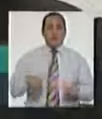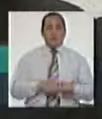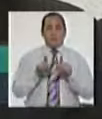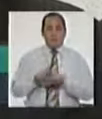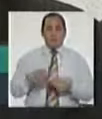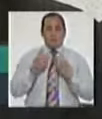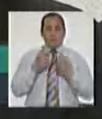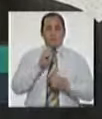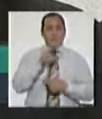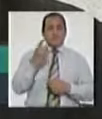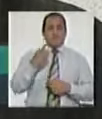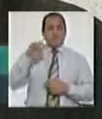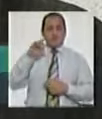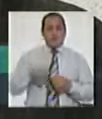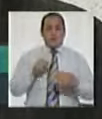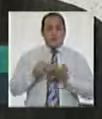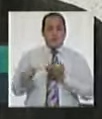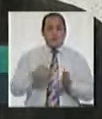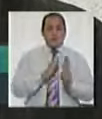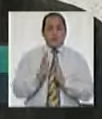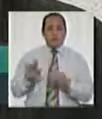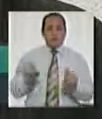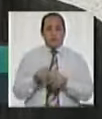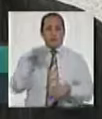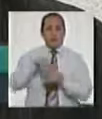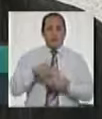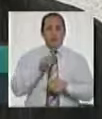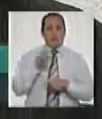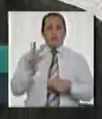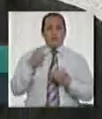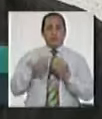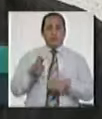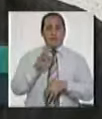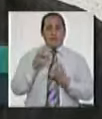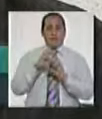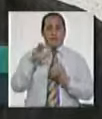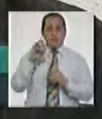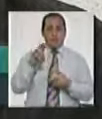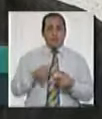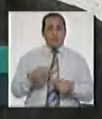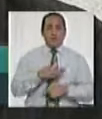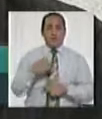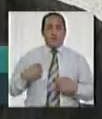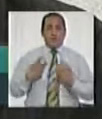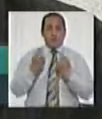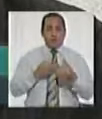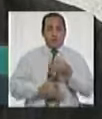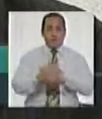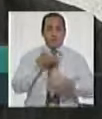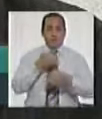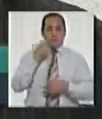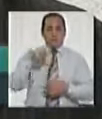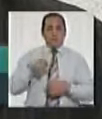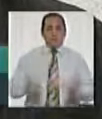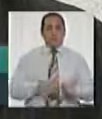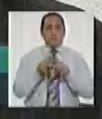100 millones se va a gastar en este proceso para elegir a los 22 regidores y el Ministerio de Economía hace la transferencia correspondiente,